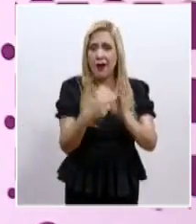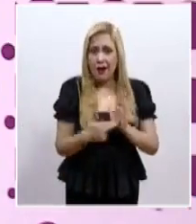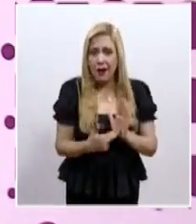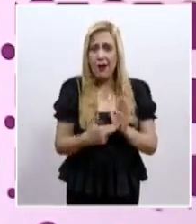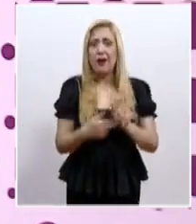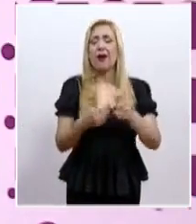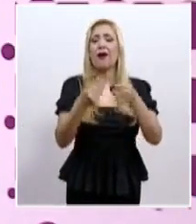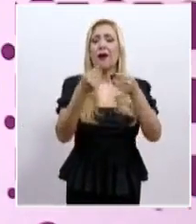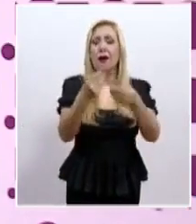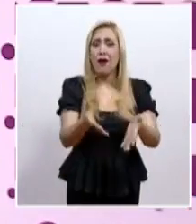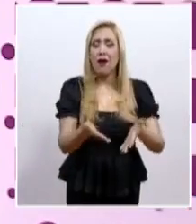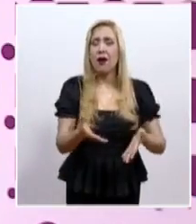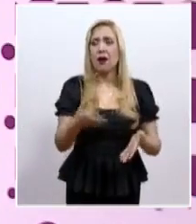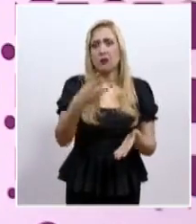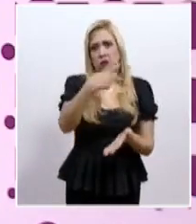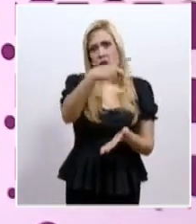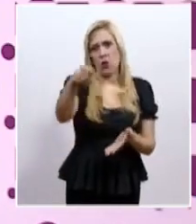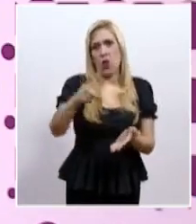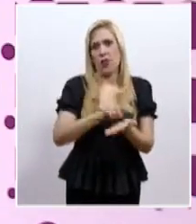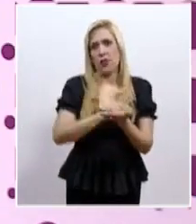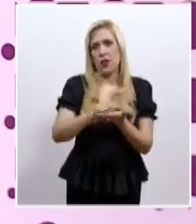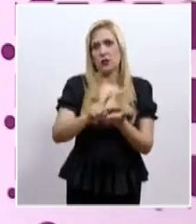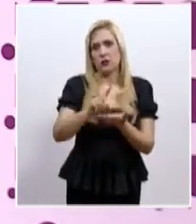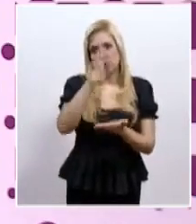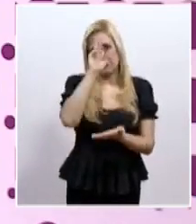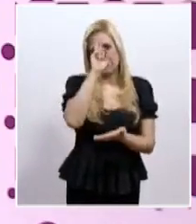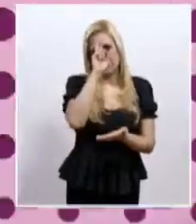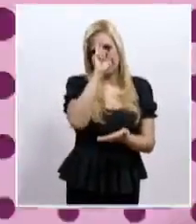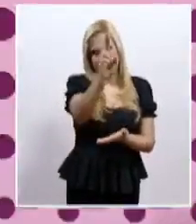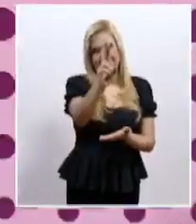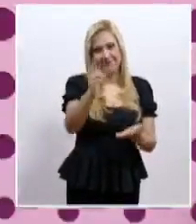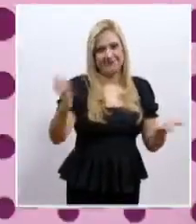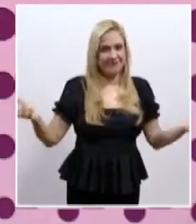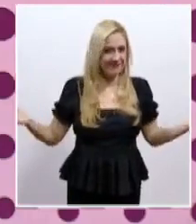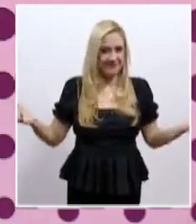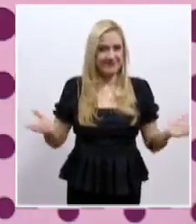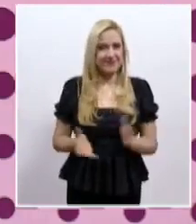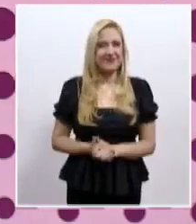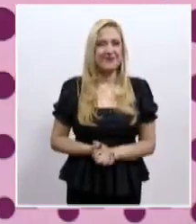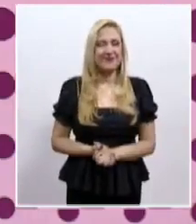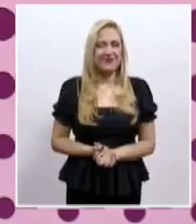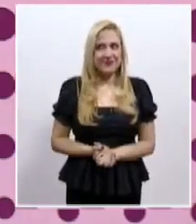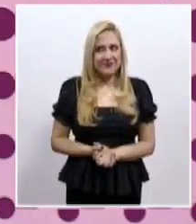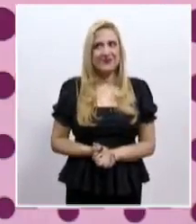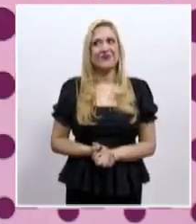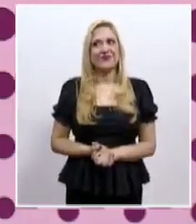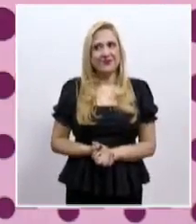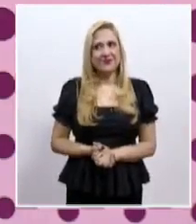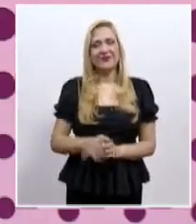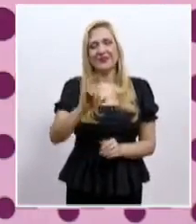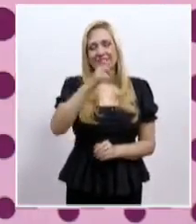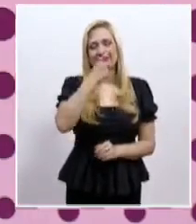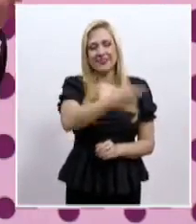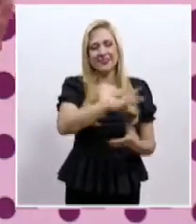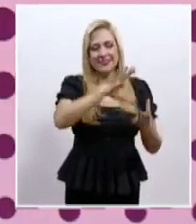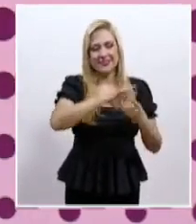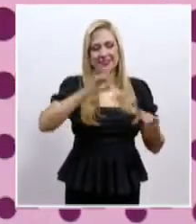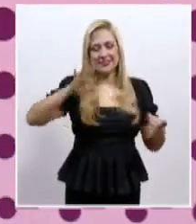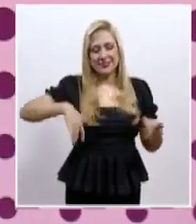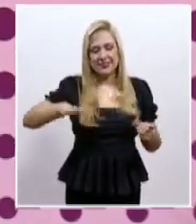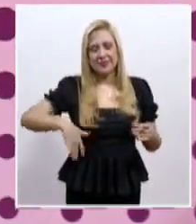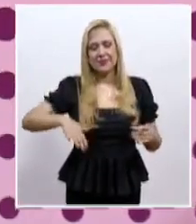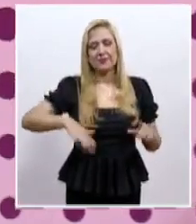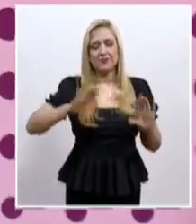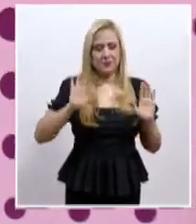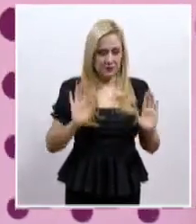juego que sus derechos humanos serán respetados. Sí, y bueno, quiero enfatizar algunas de las cosas que dijiste, y si te